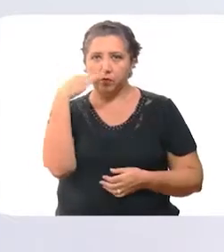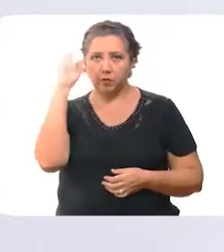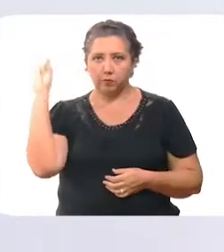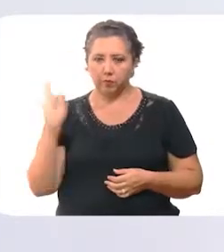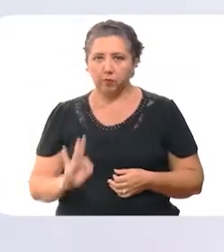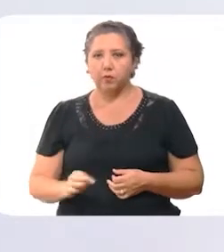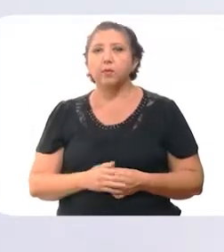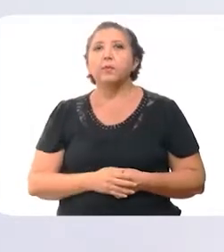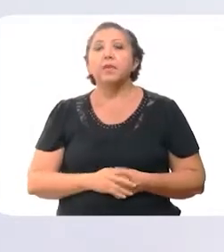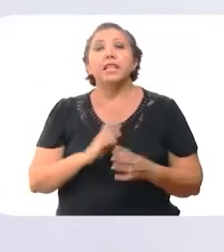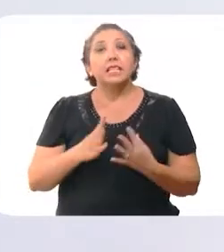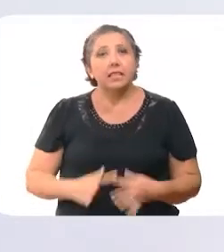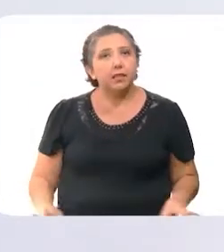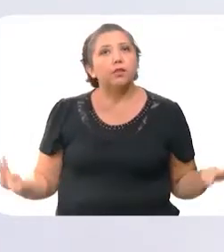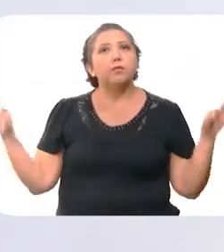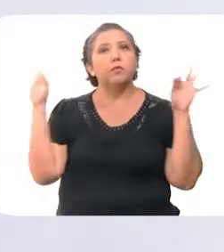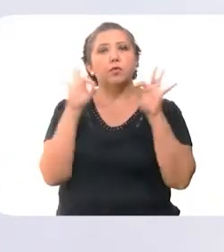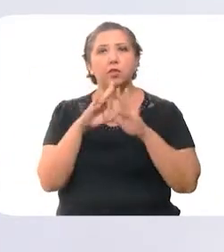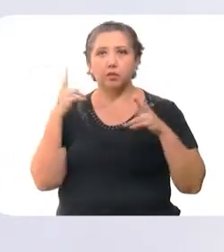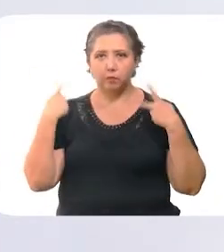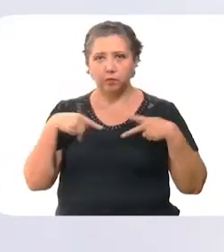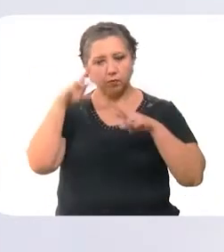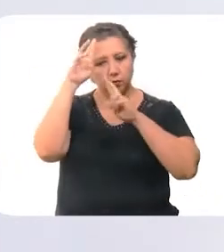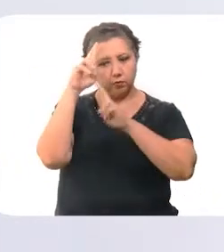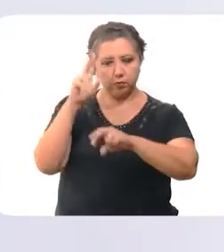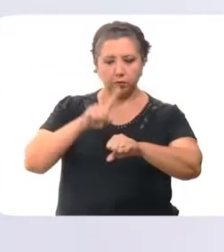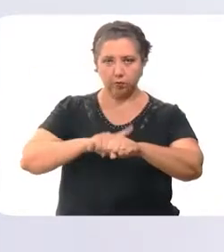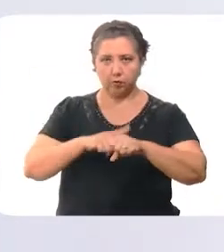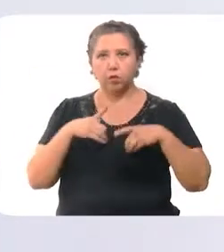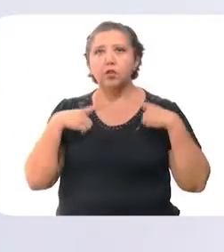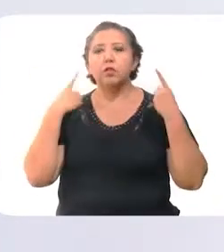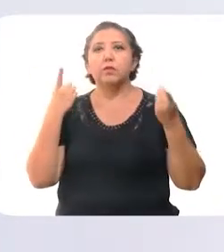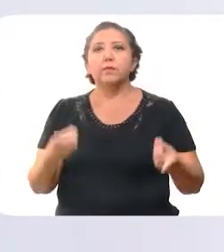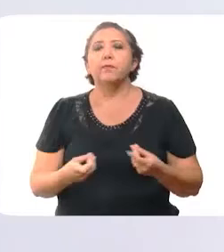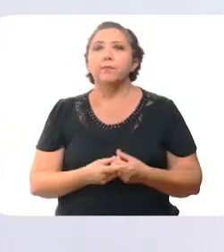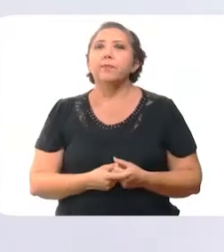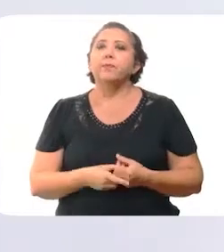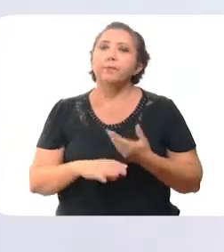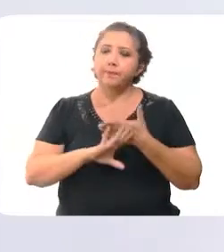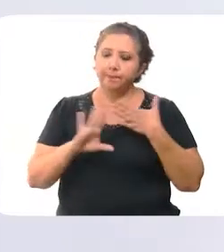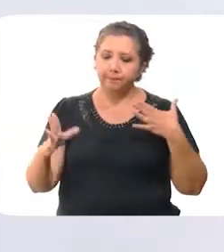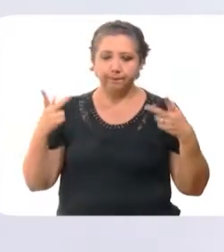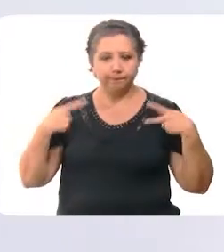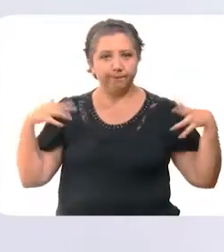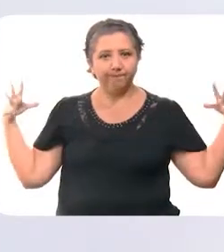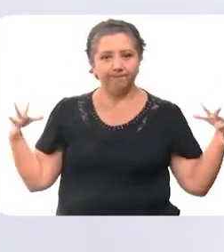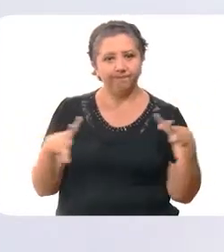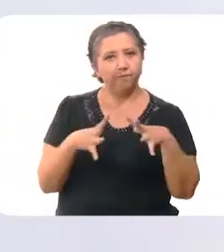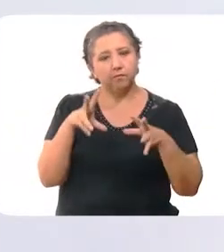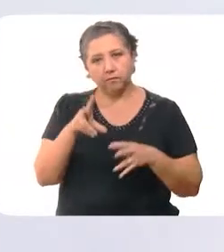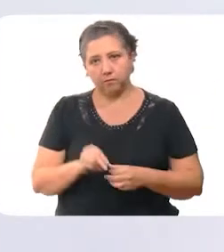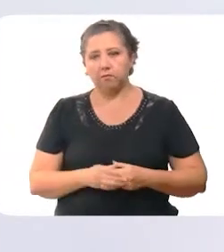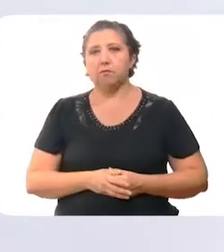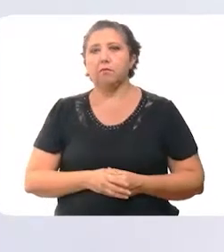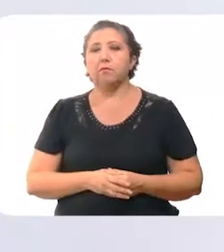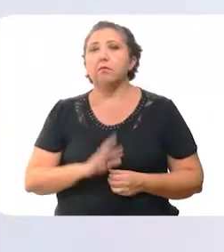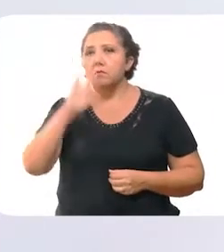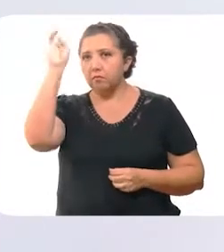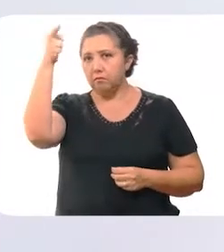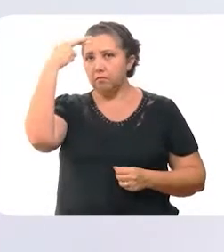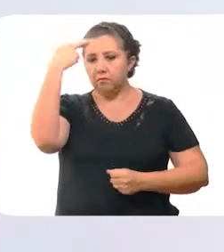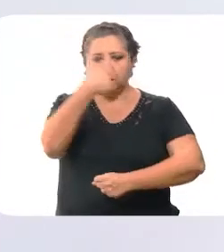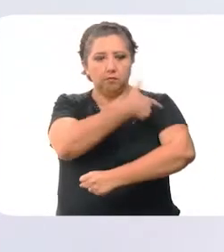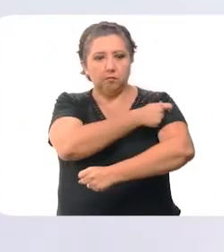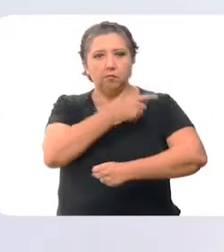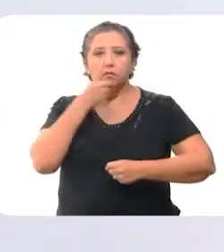50%. Es muy importante que las personas respeten el horario que se les designe y así evitar conglomeraciones. Se recuerda que